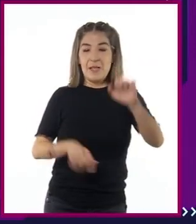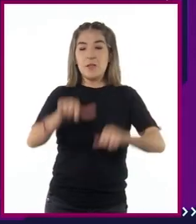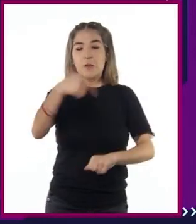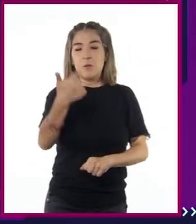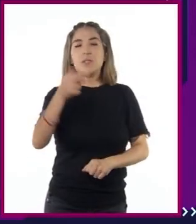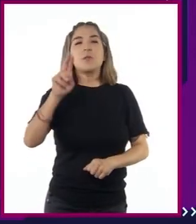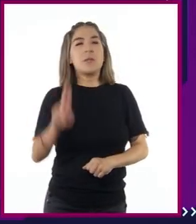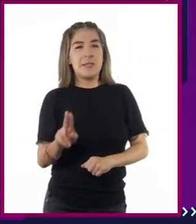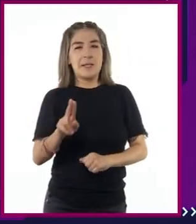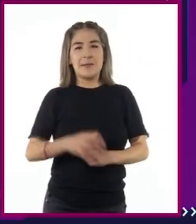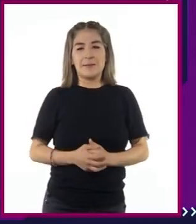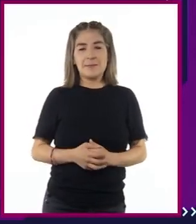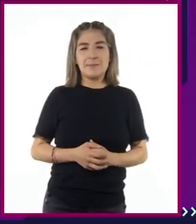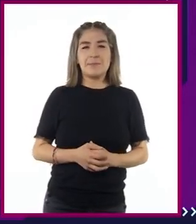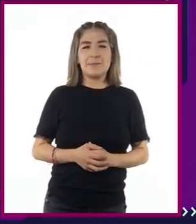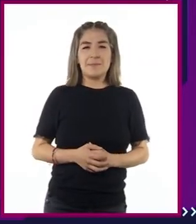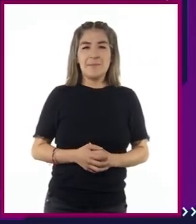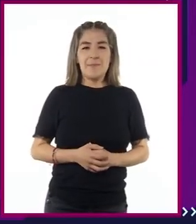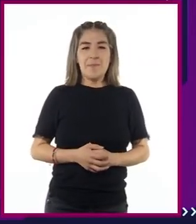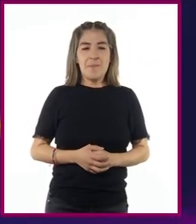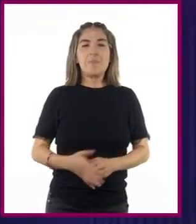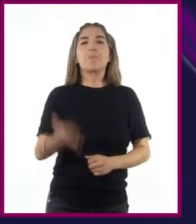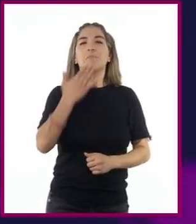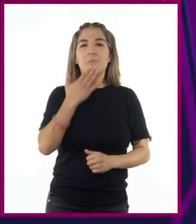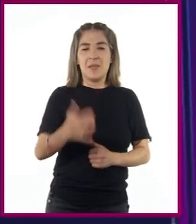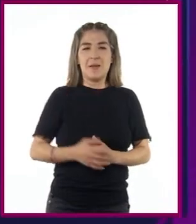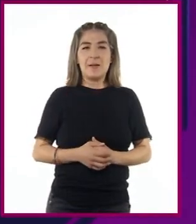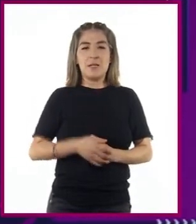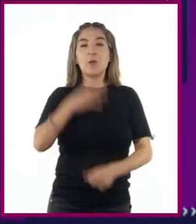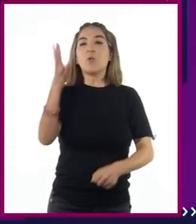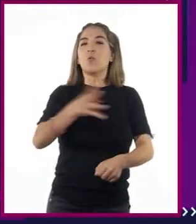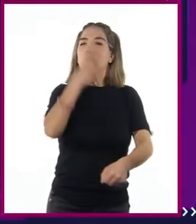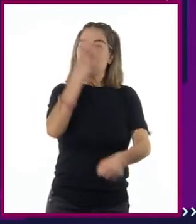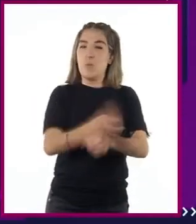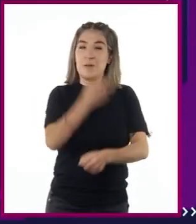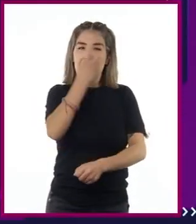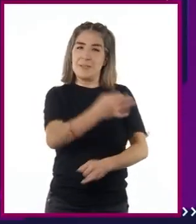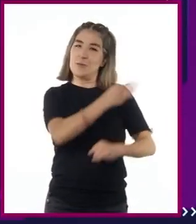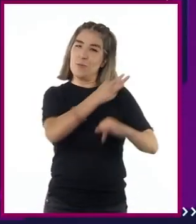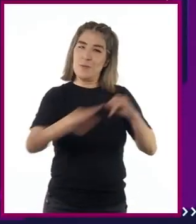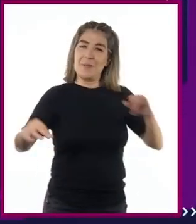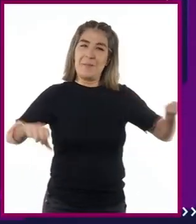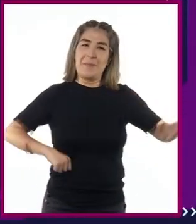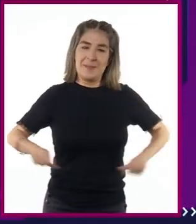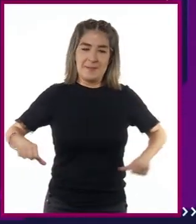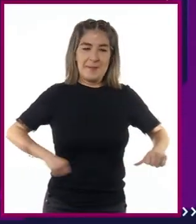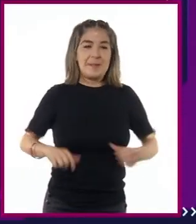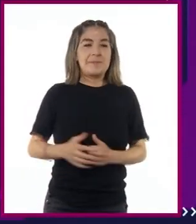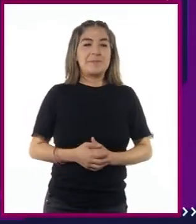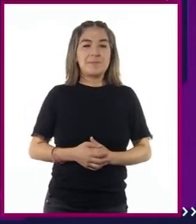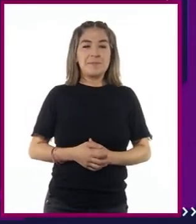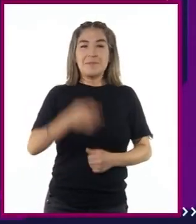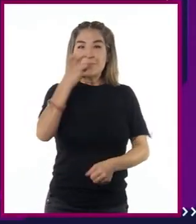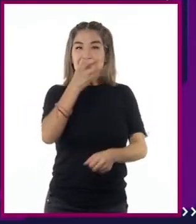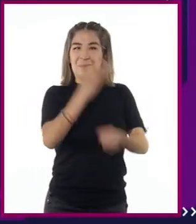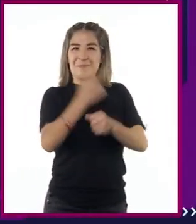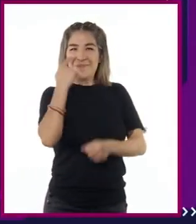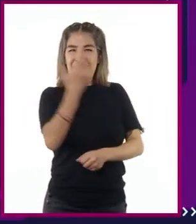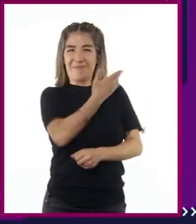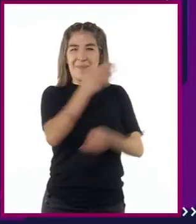12 unidades. Muy bien, cuarto y último reto. De la siguiente